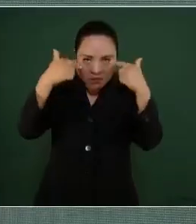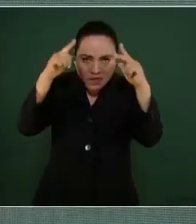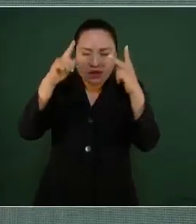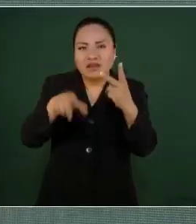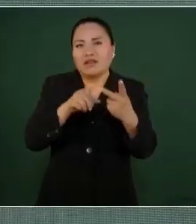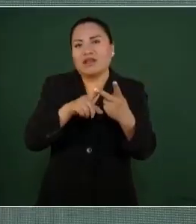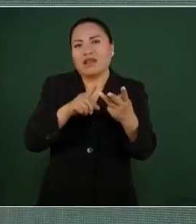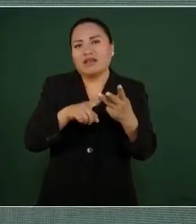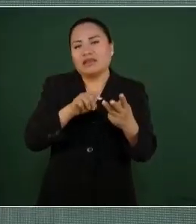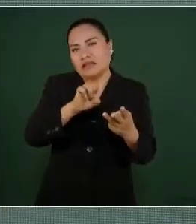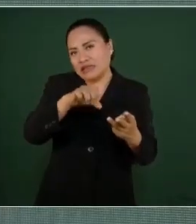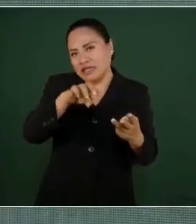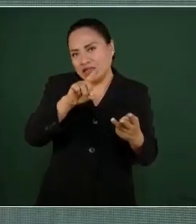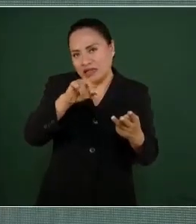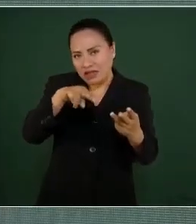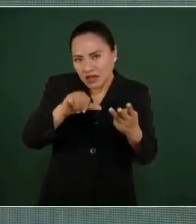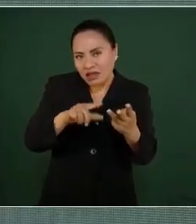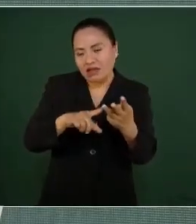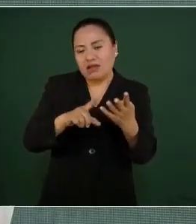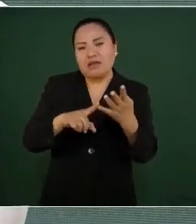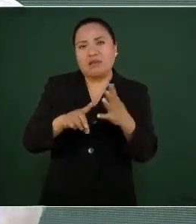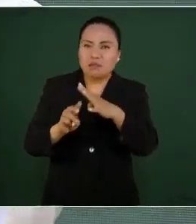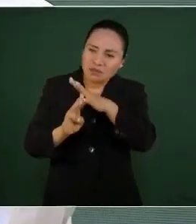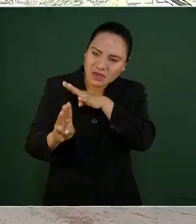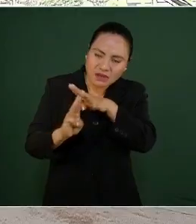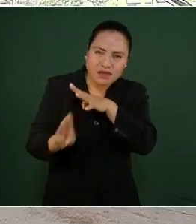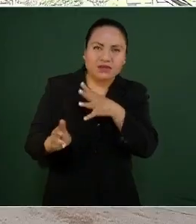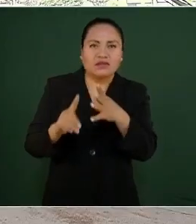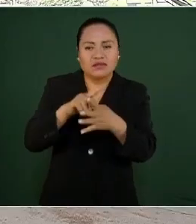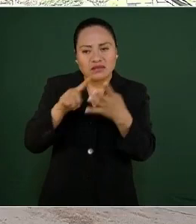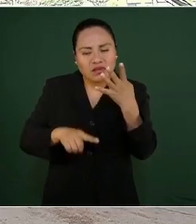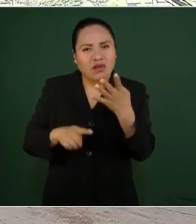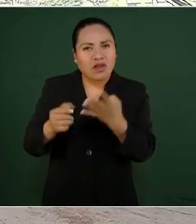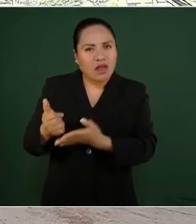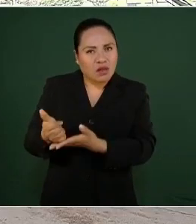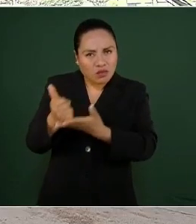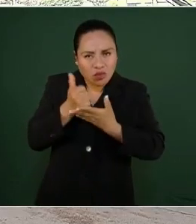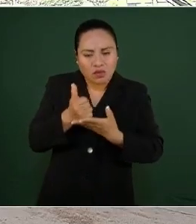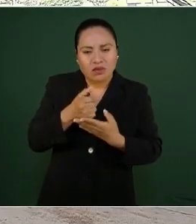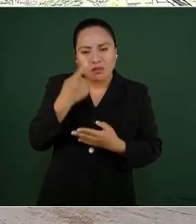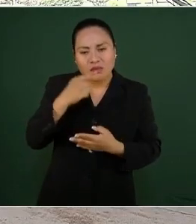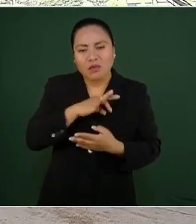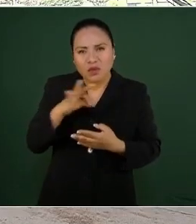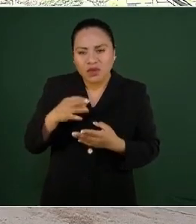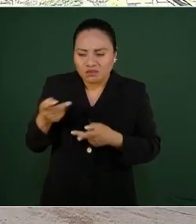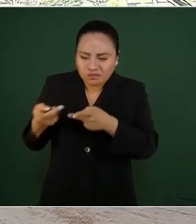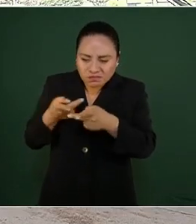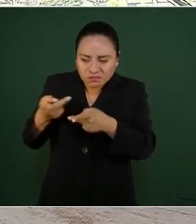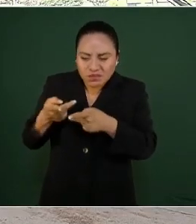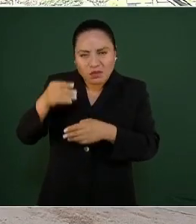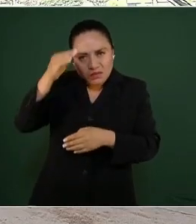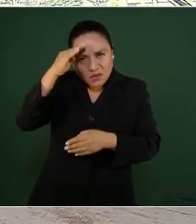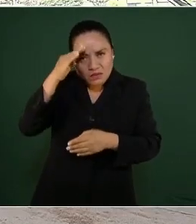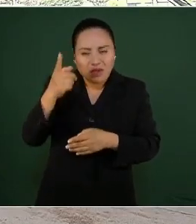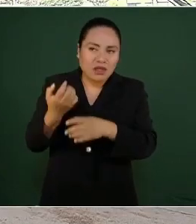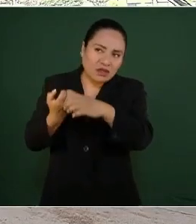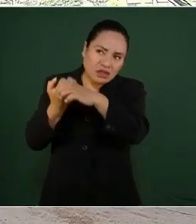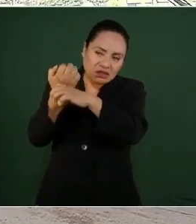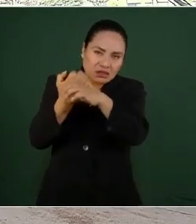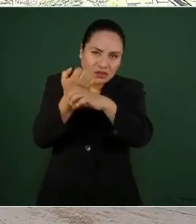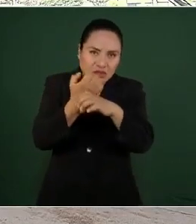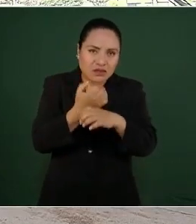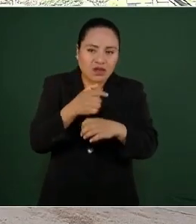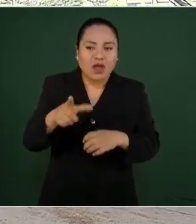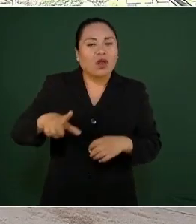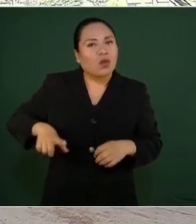la Secretaría de la Defensa, Inmigración, los estados, nos ayuda el gobierno del estado